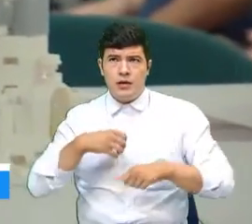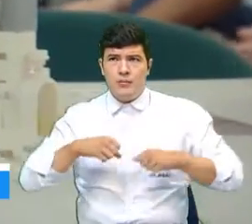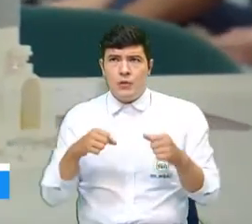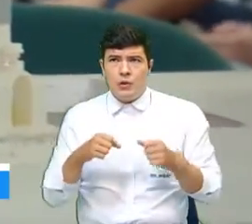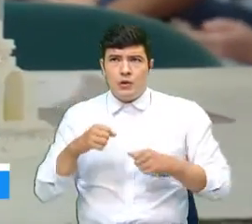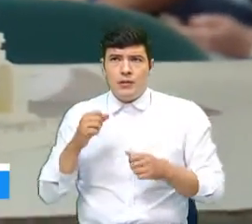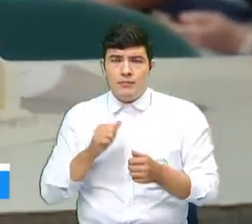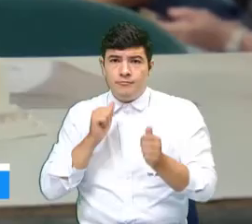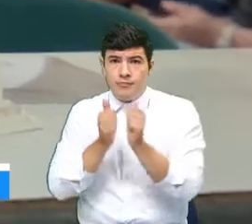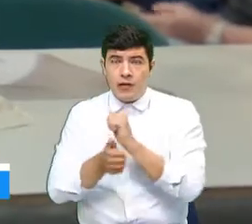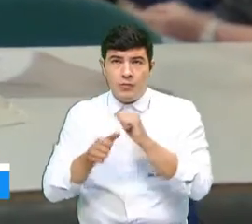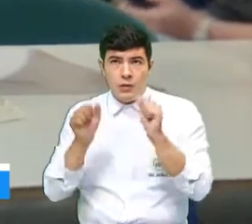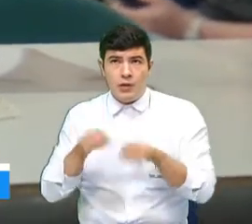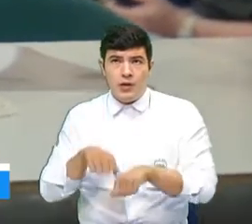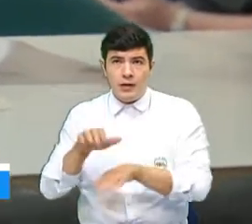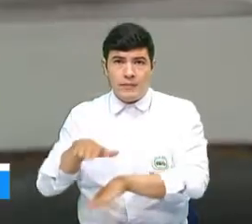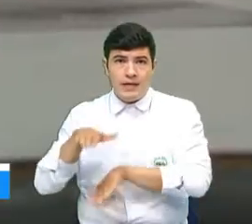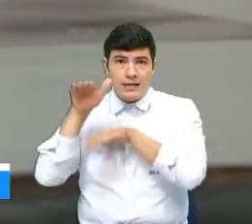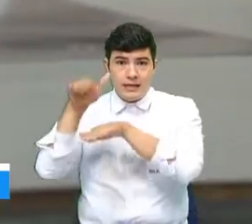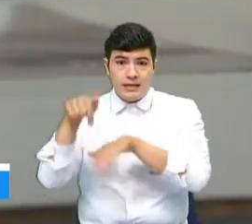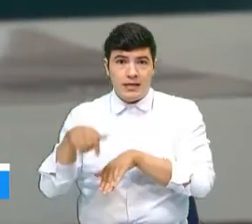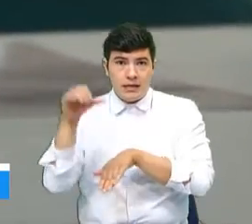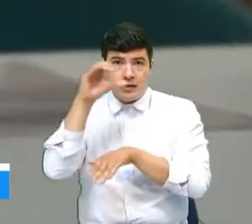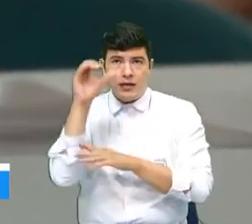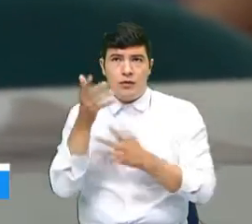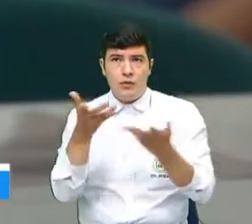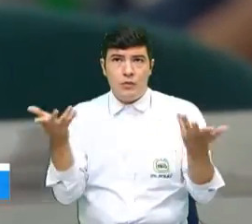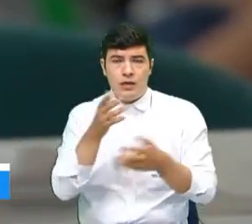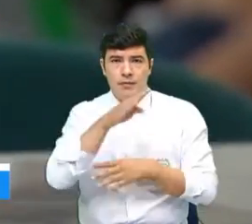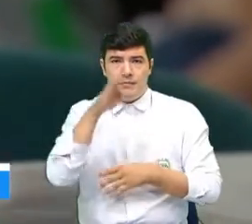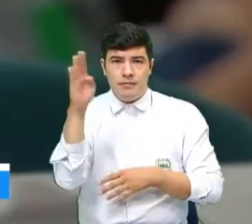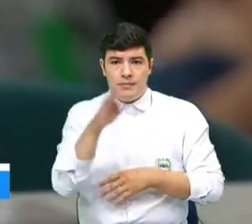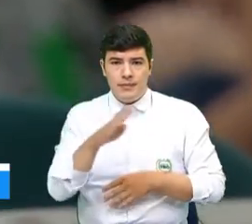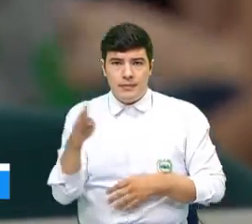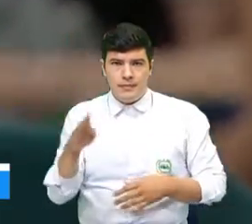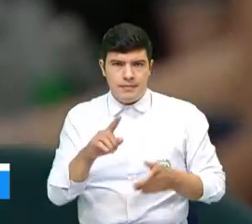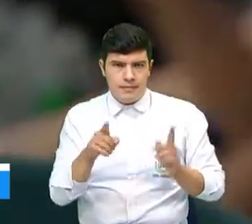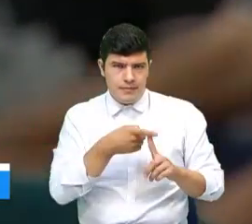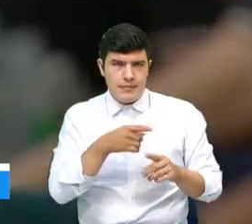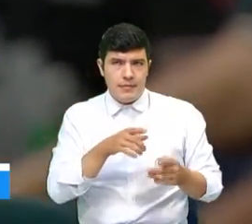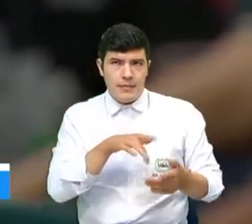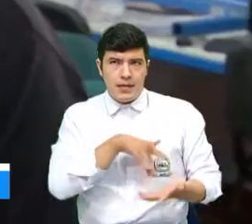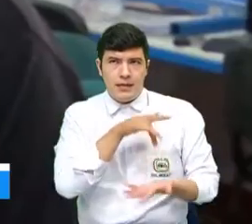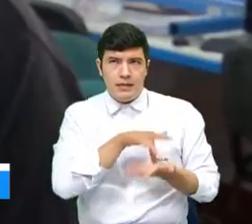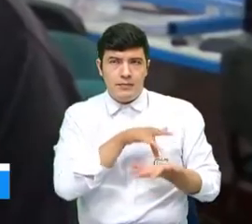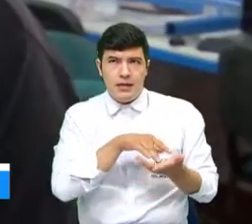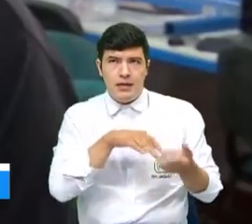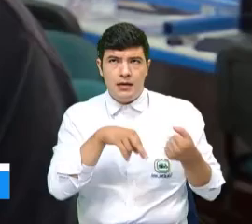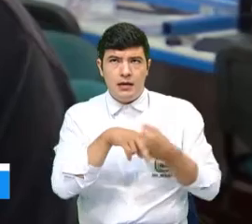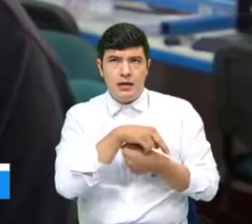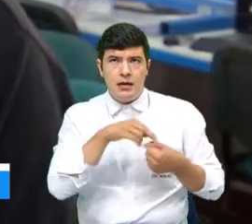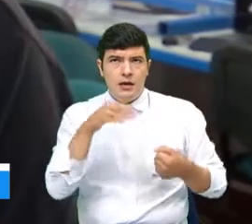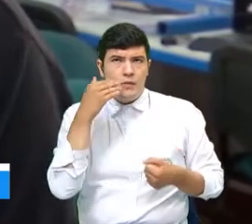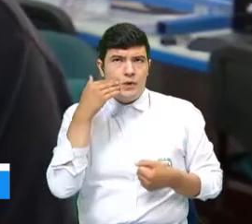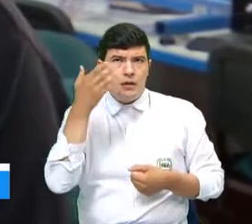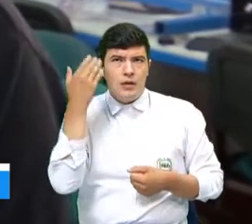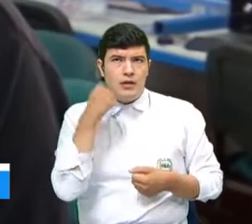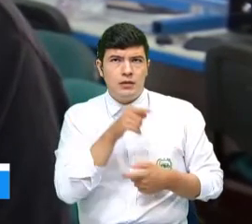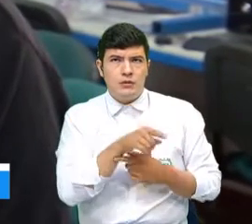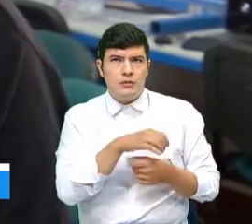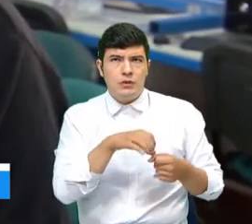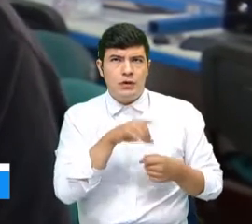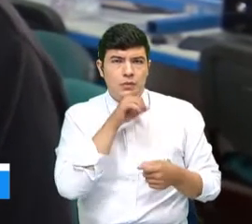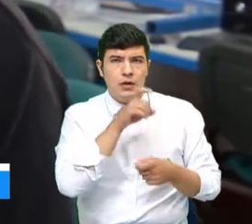bogotá que les dio el pase para representar a nuestro país en brasil participación primero una regional que fue en bucaramanga